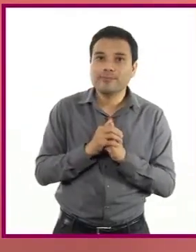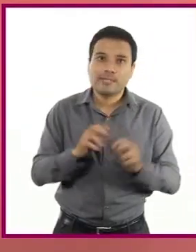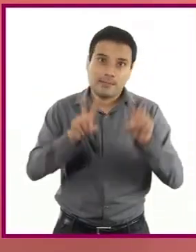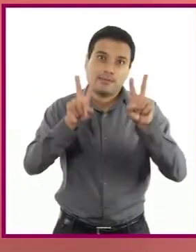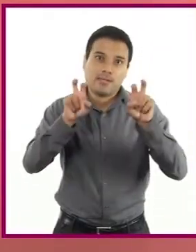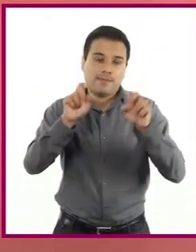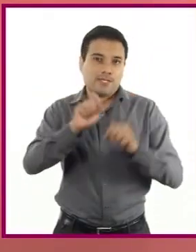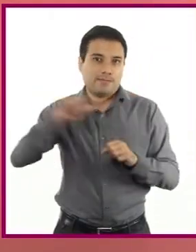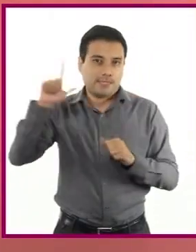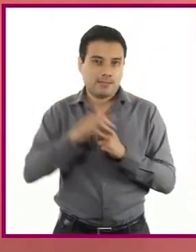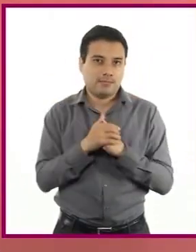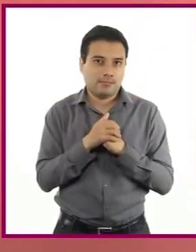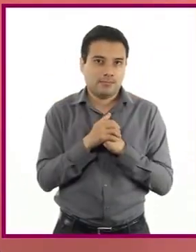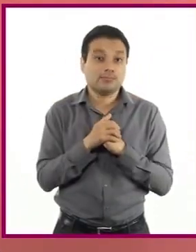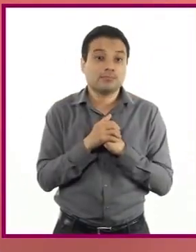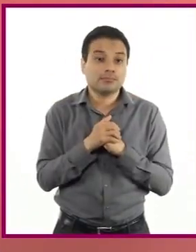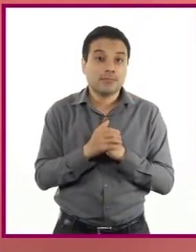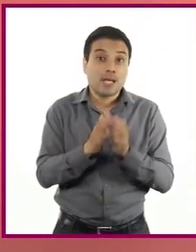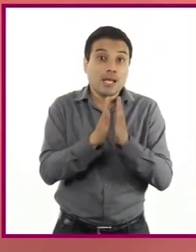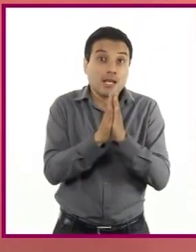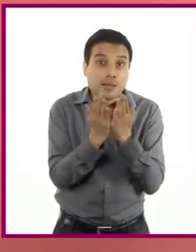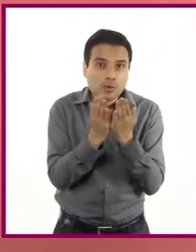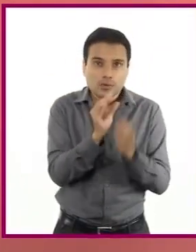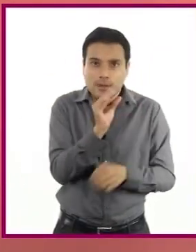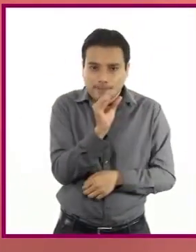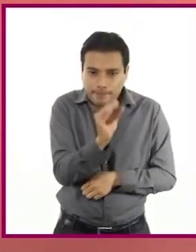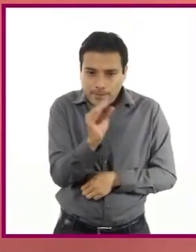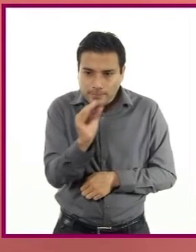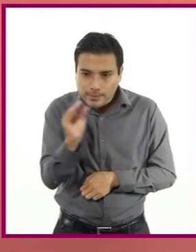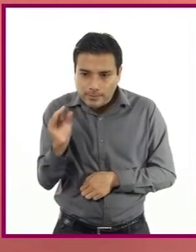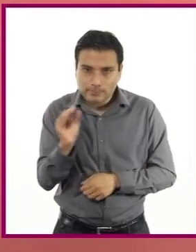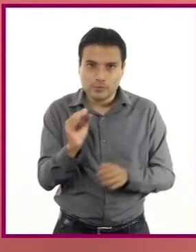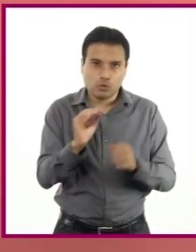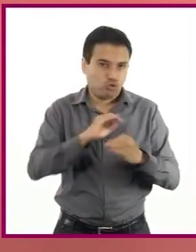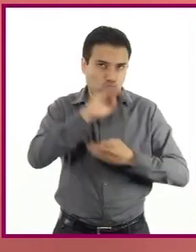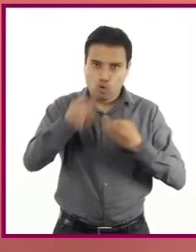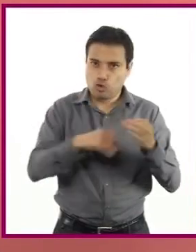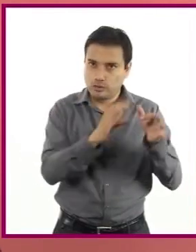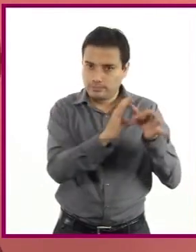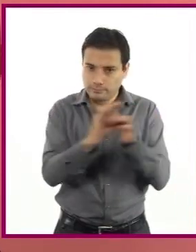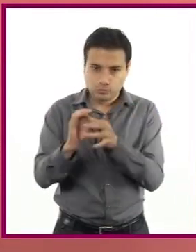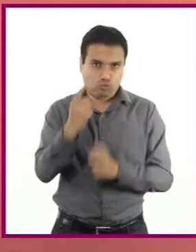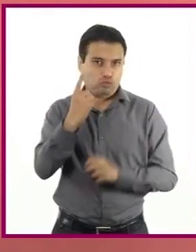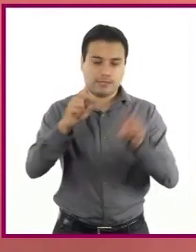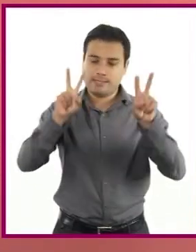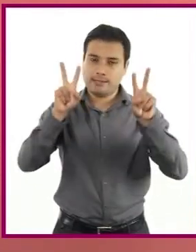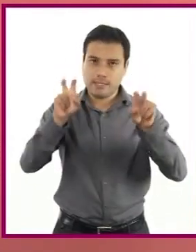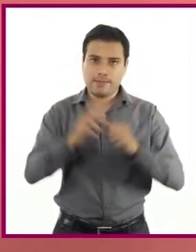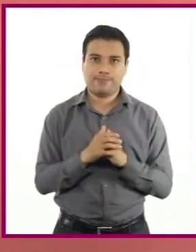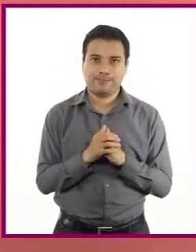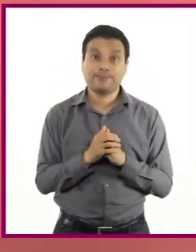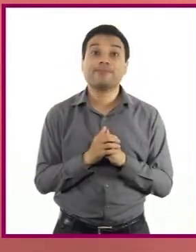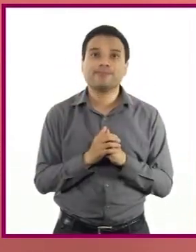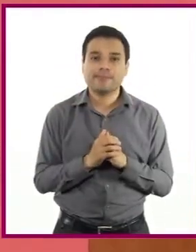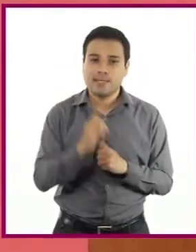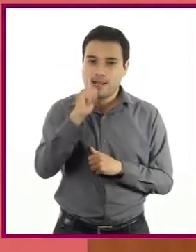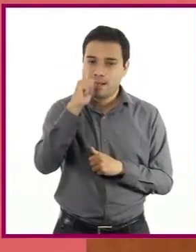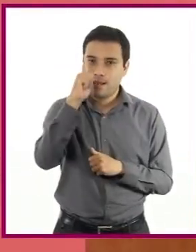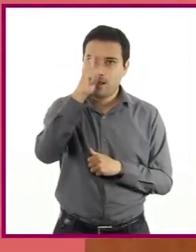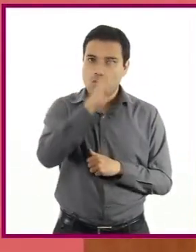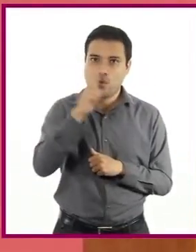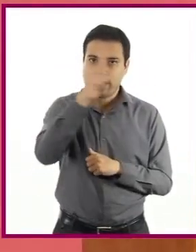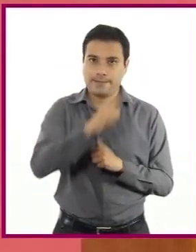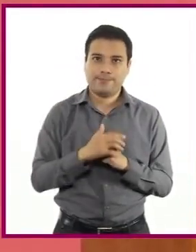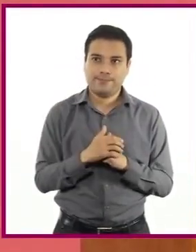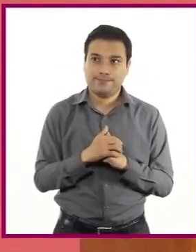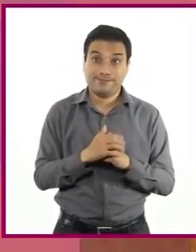temática, pues todos los libros están relacionados con un solo tema: el lenguaje.